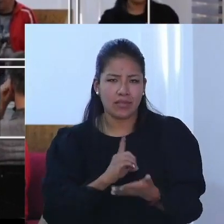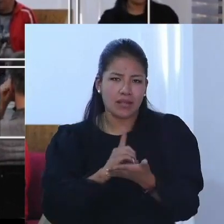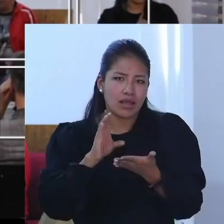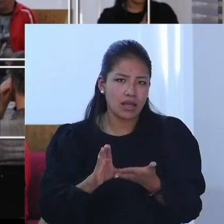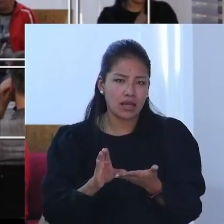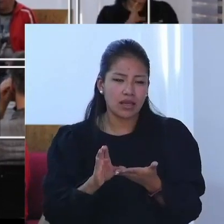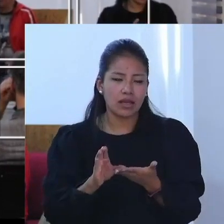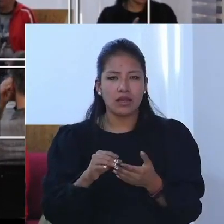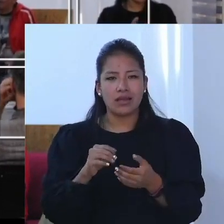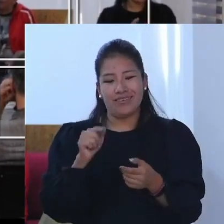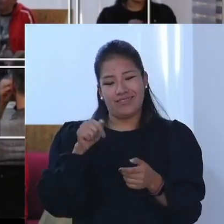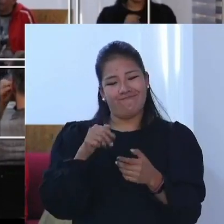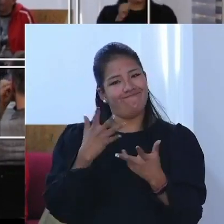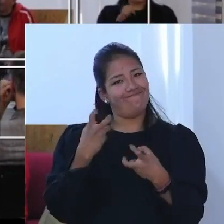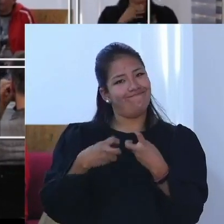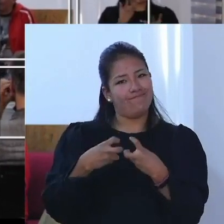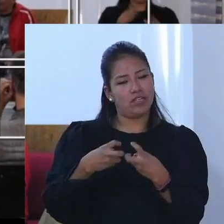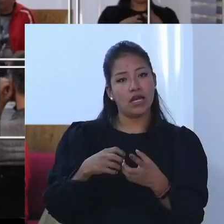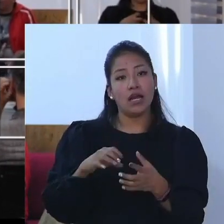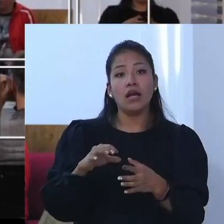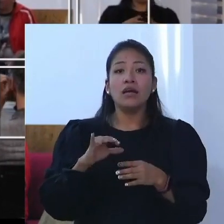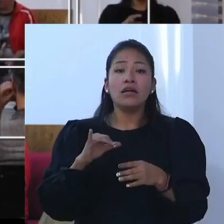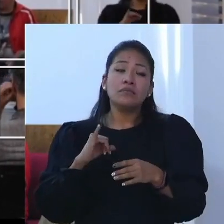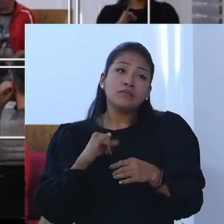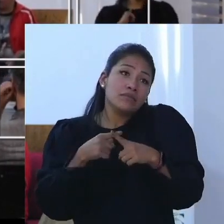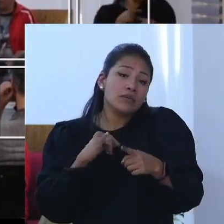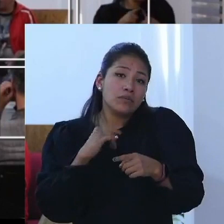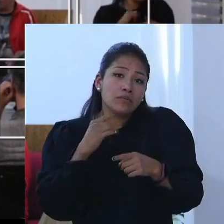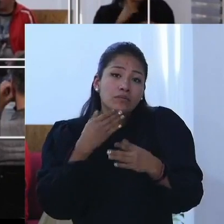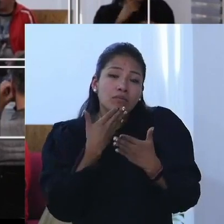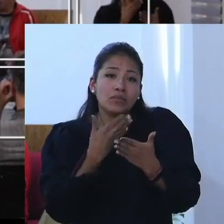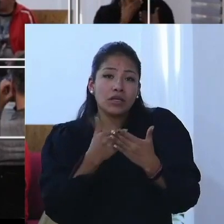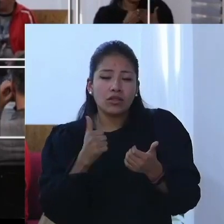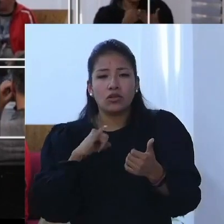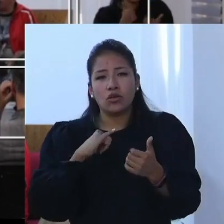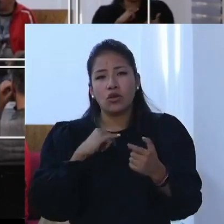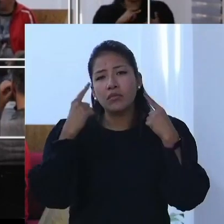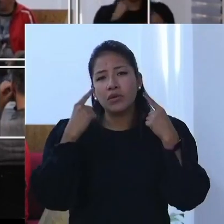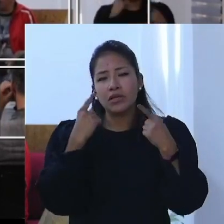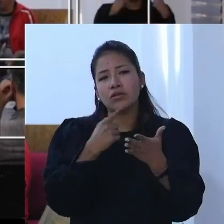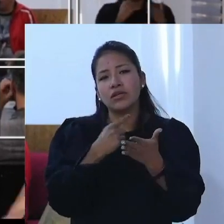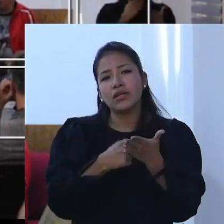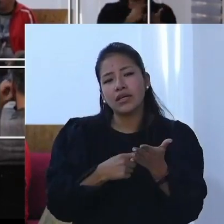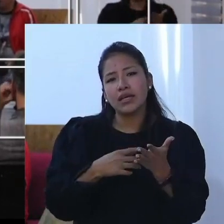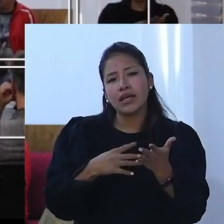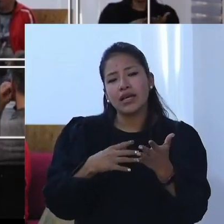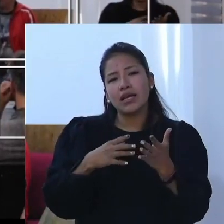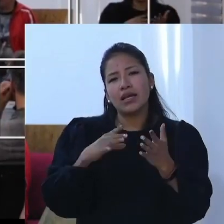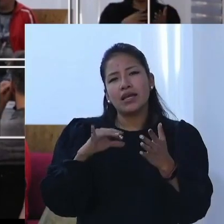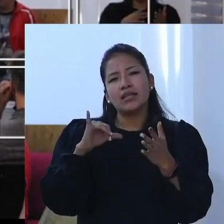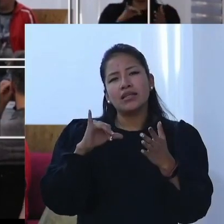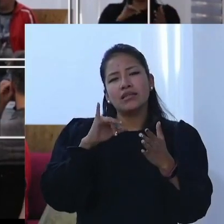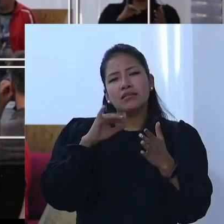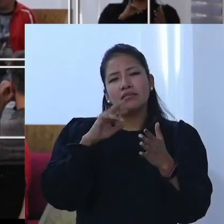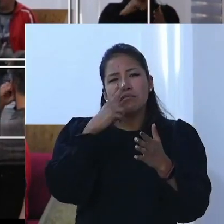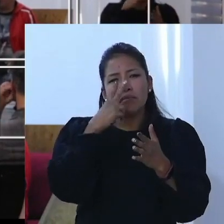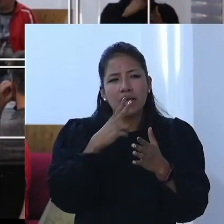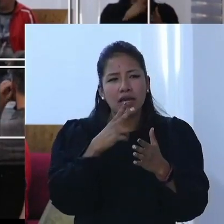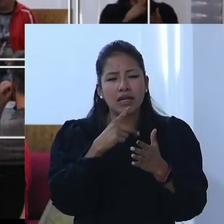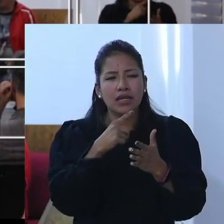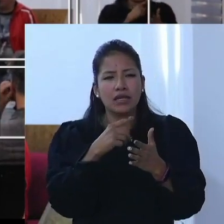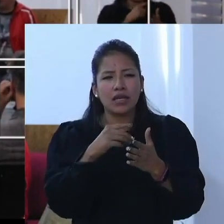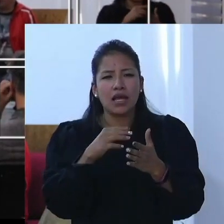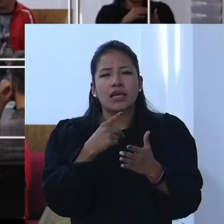exista en el estado boliviano personas con discapacidad Pues que ese no es la solución no un montón de amigos del Ecuador